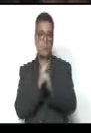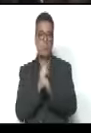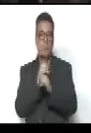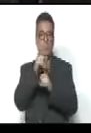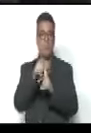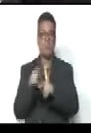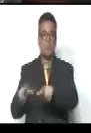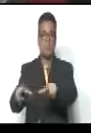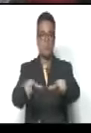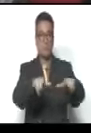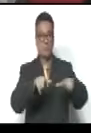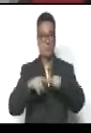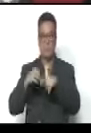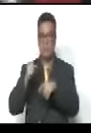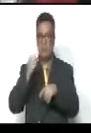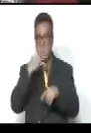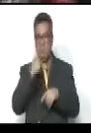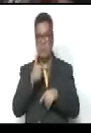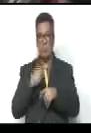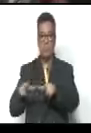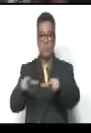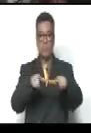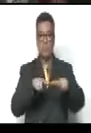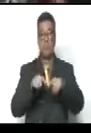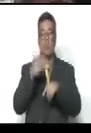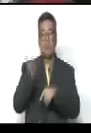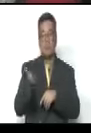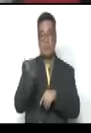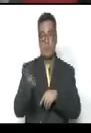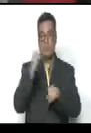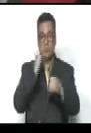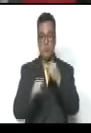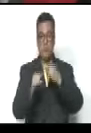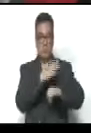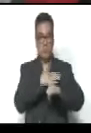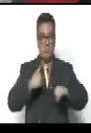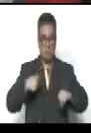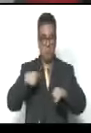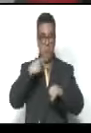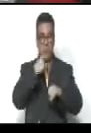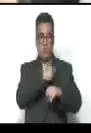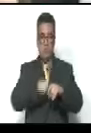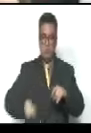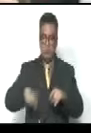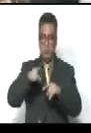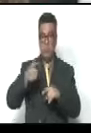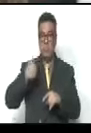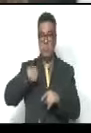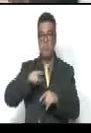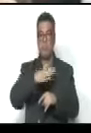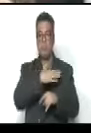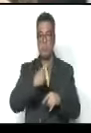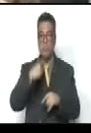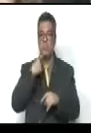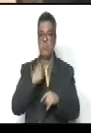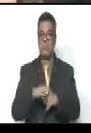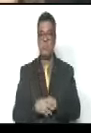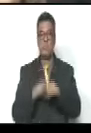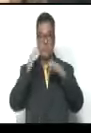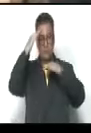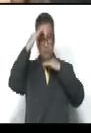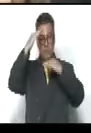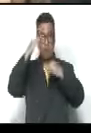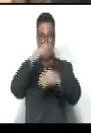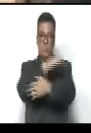internacionales de este extraordinario espacio. Y para finalizar, querido presidente, queremos también, bueno, saludar